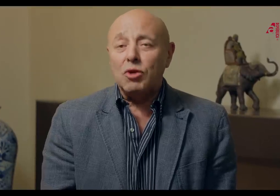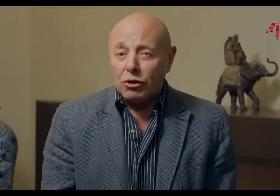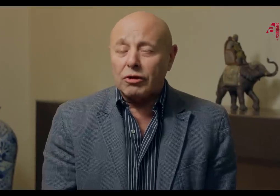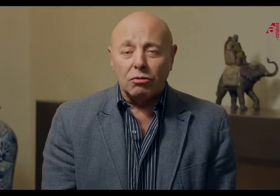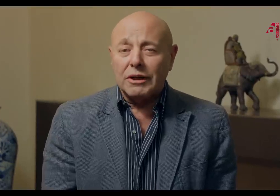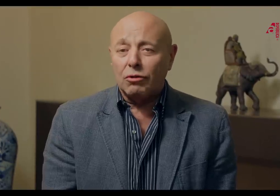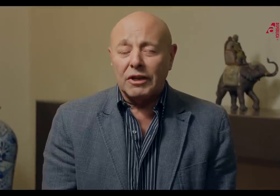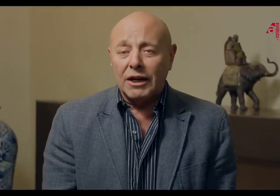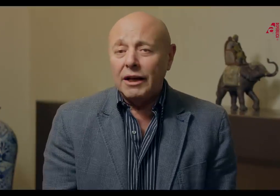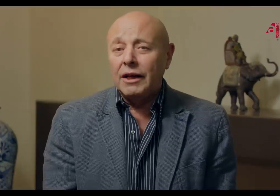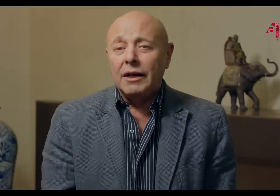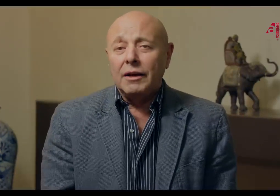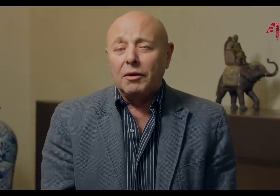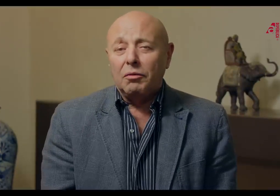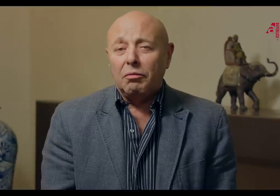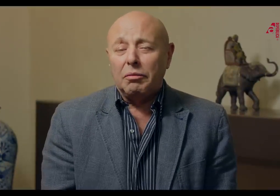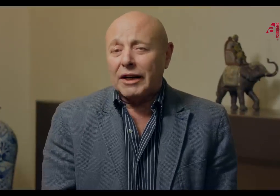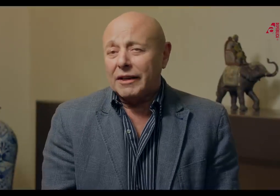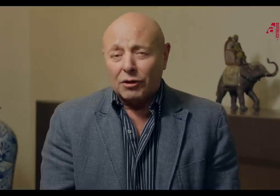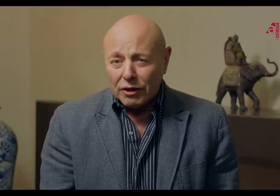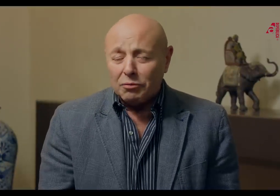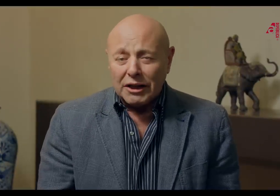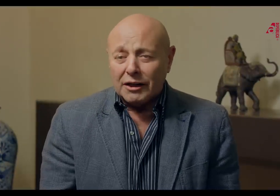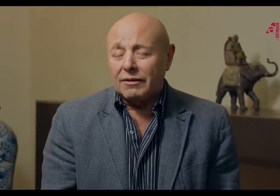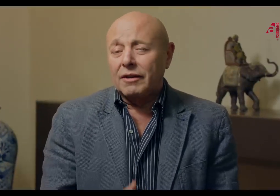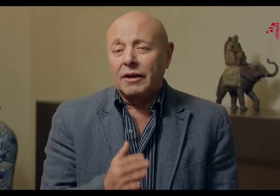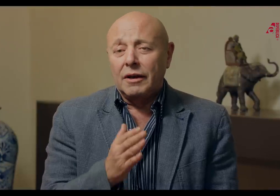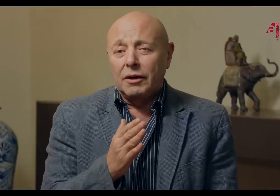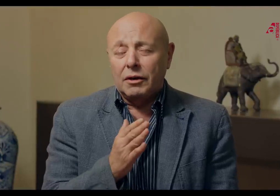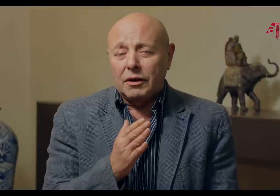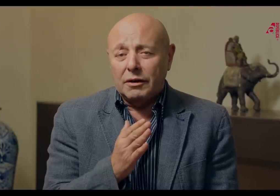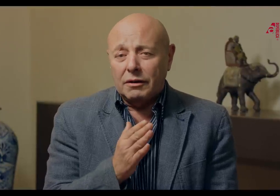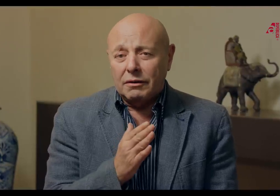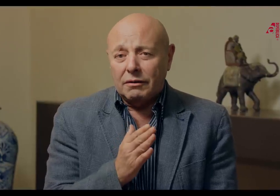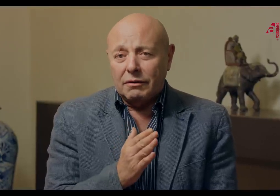ni qué buenos resultados tenga, para que de todas maneras